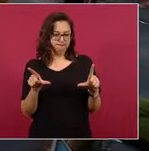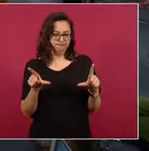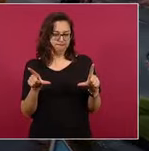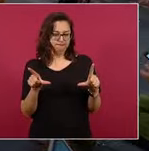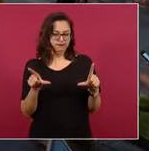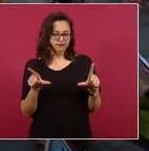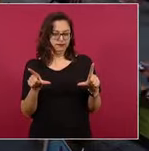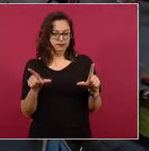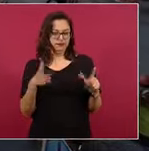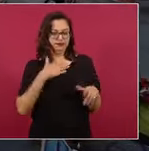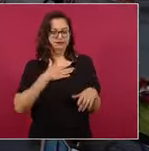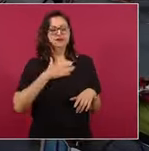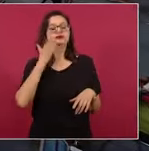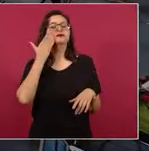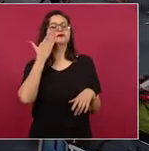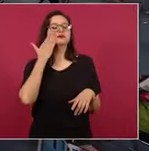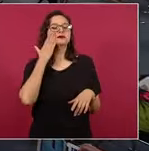mi face,